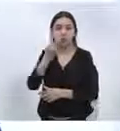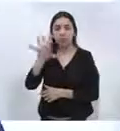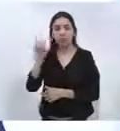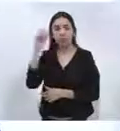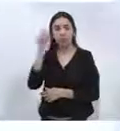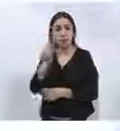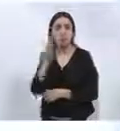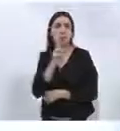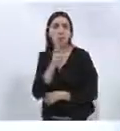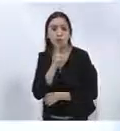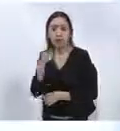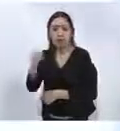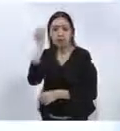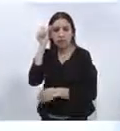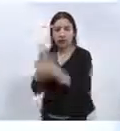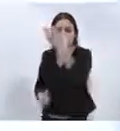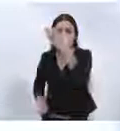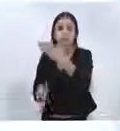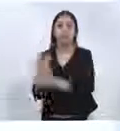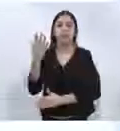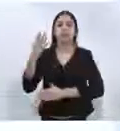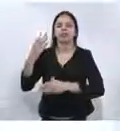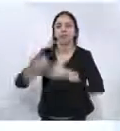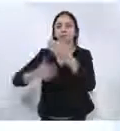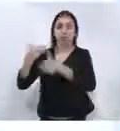empezar una explotación,